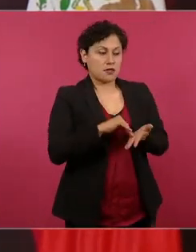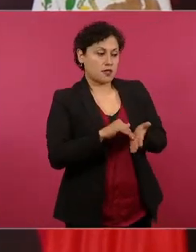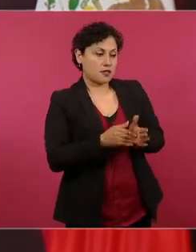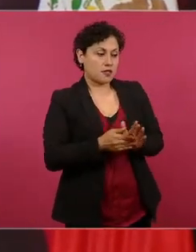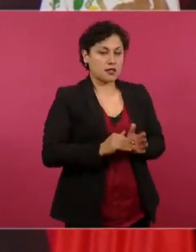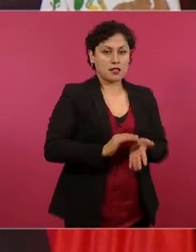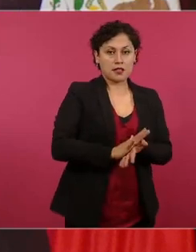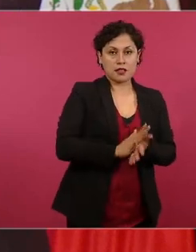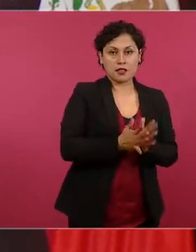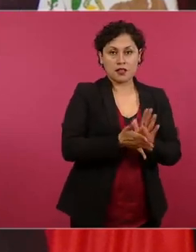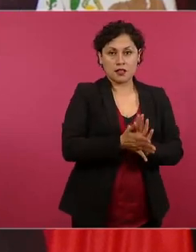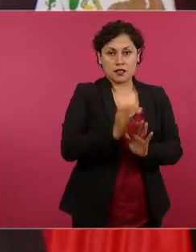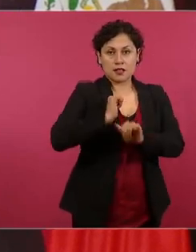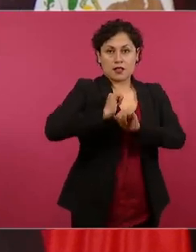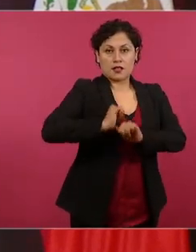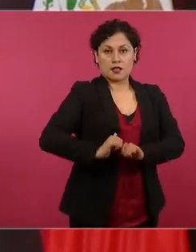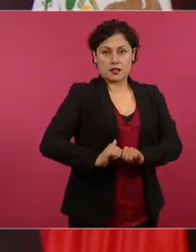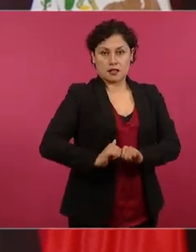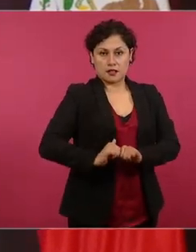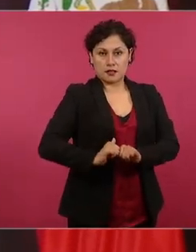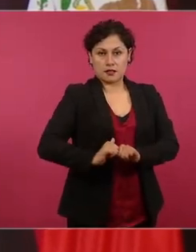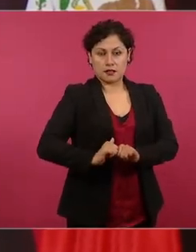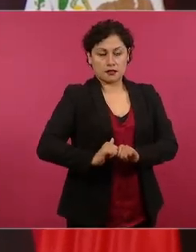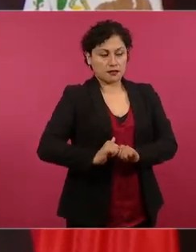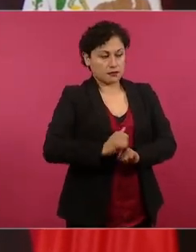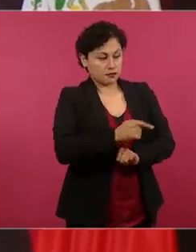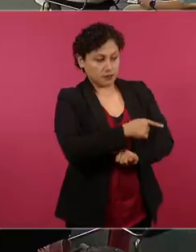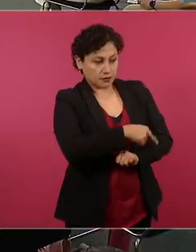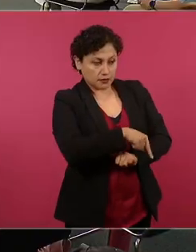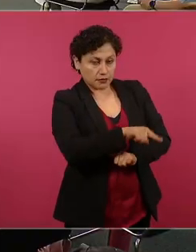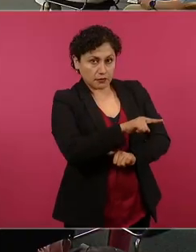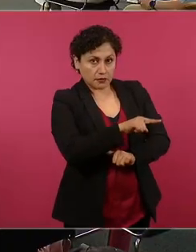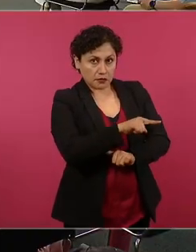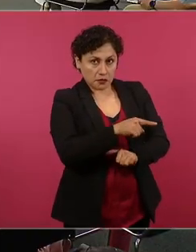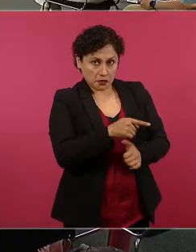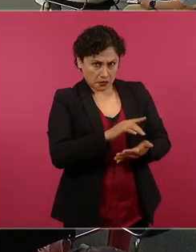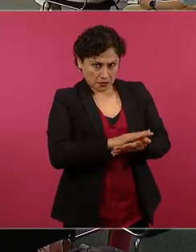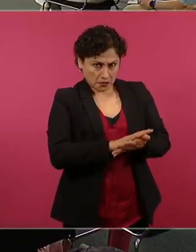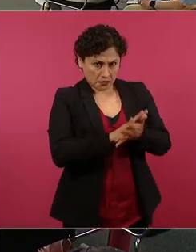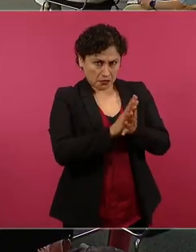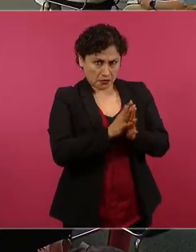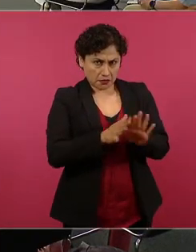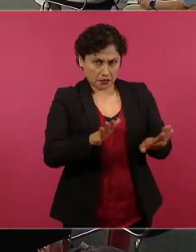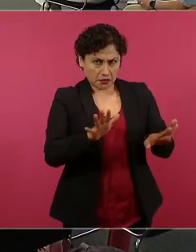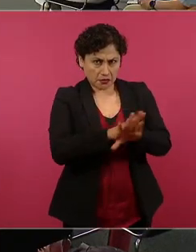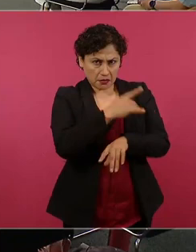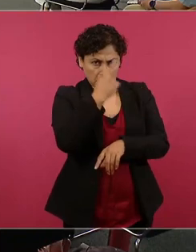se convierten, ¿no?, en demócratas.